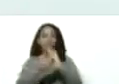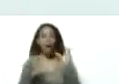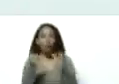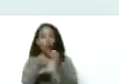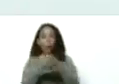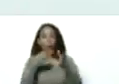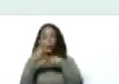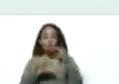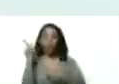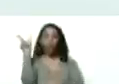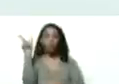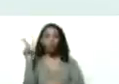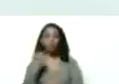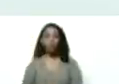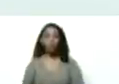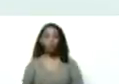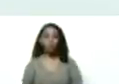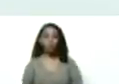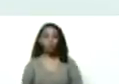Partido Socialista Unido de Venezuela.